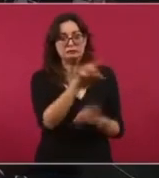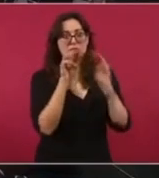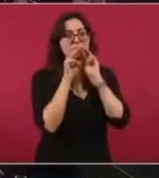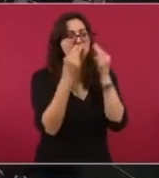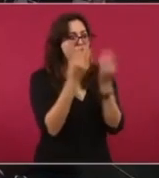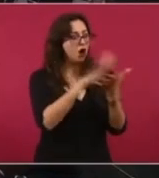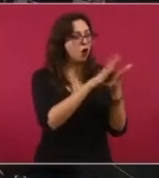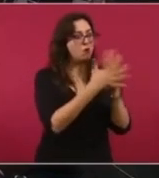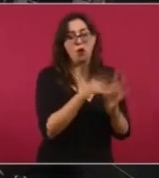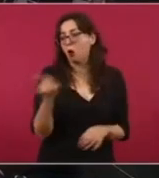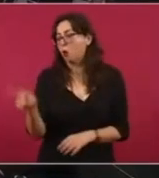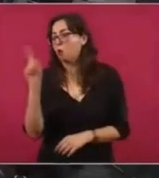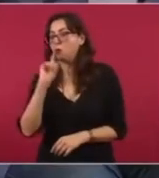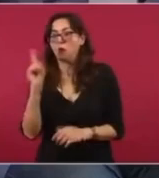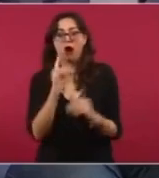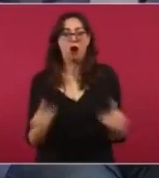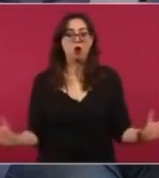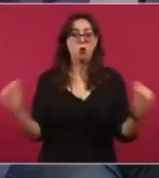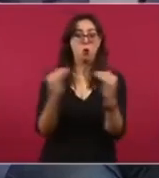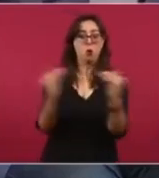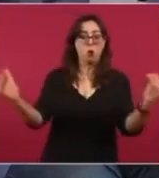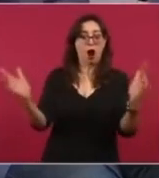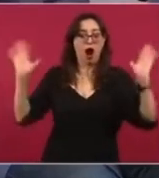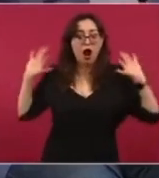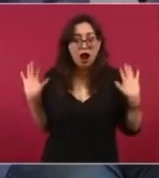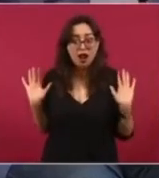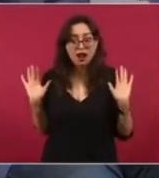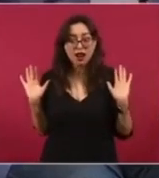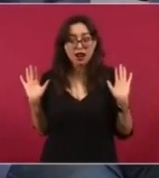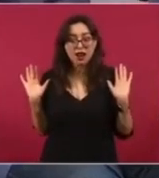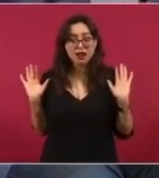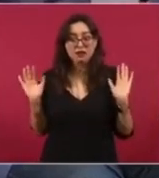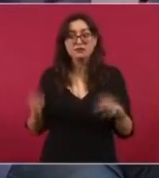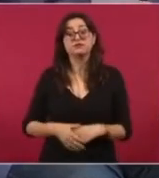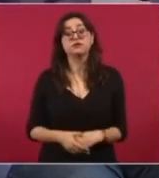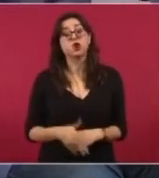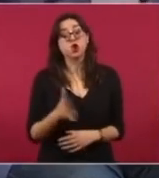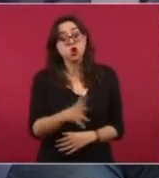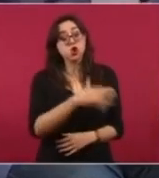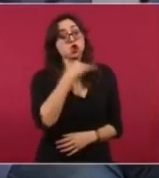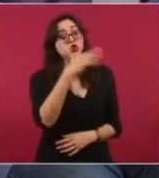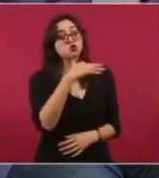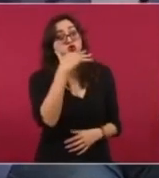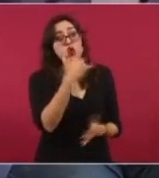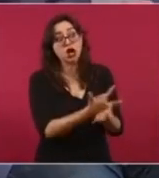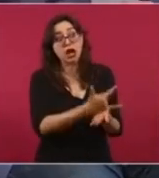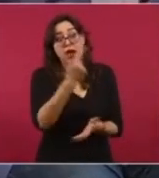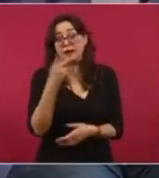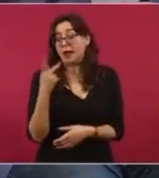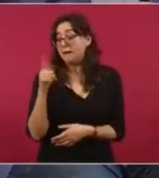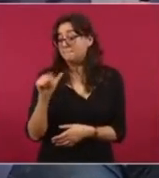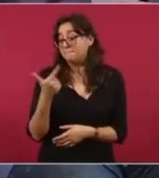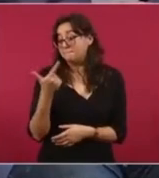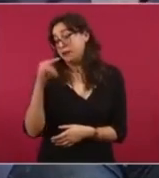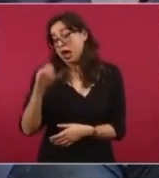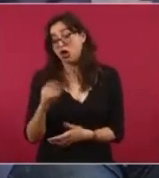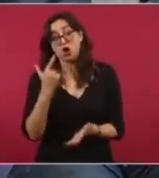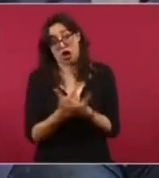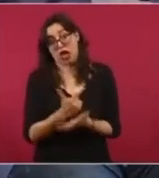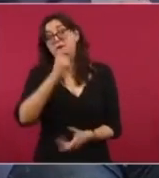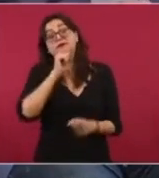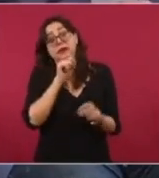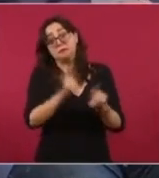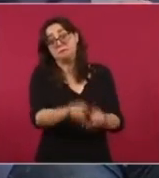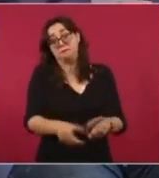que el plagio era corrupción. Sí. Y la corrupción es un delito grave, de acuerdo con lo que usted también solicitó. Sí, sí, sí. Le quiero